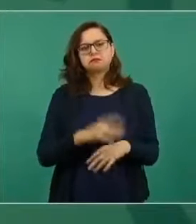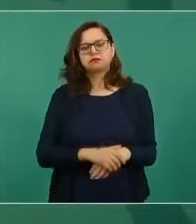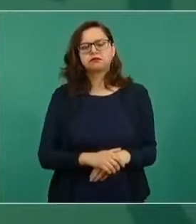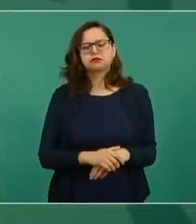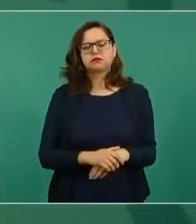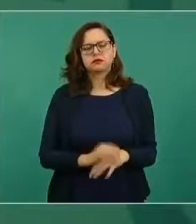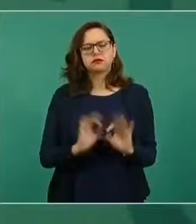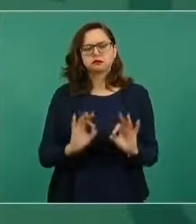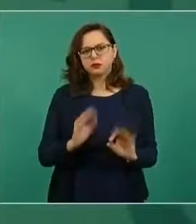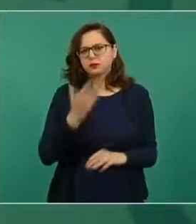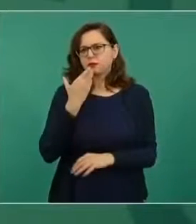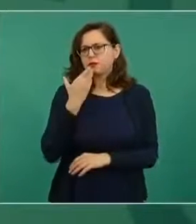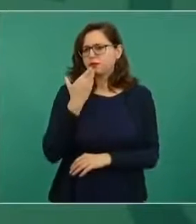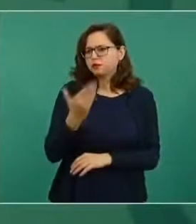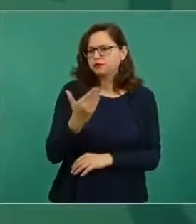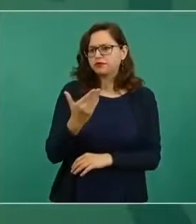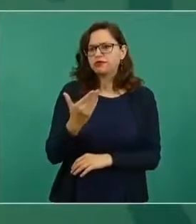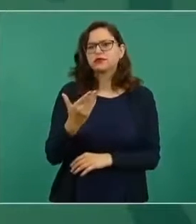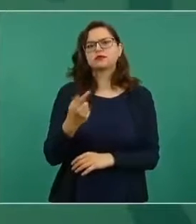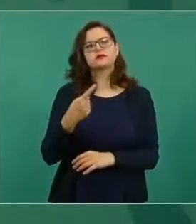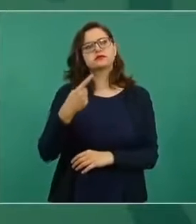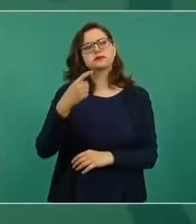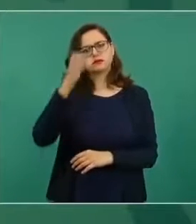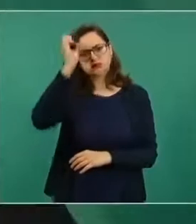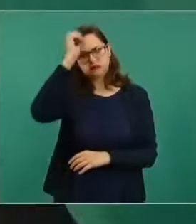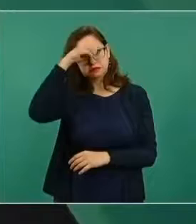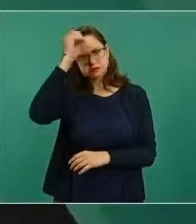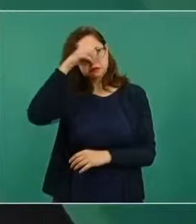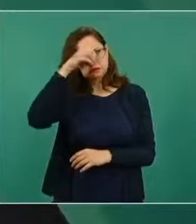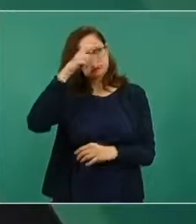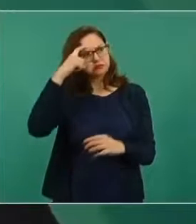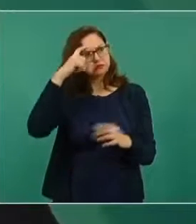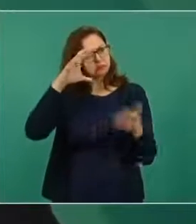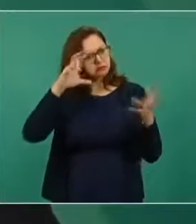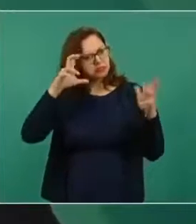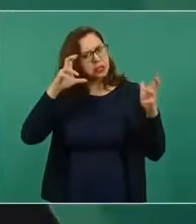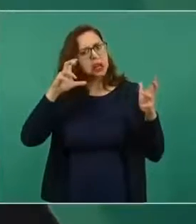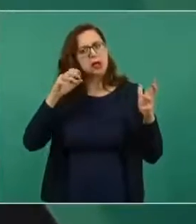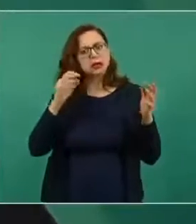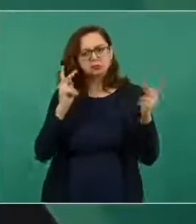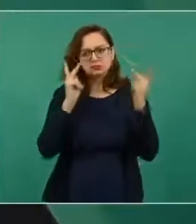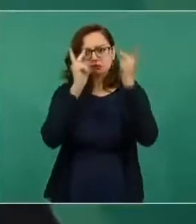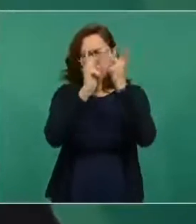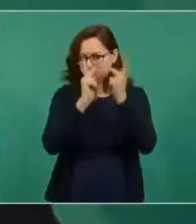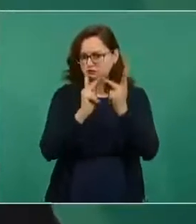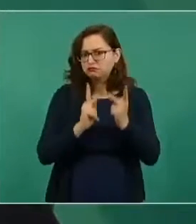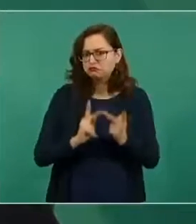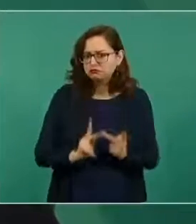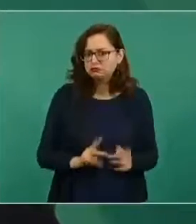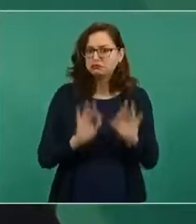Hubieron muchas coincidencias. Diría que